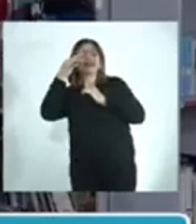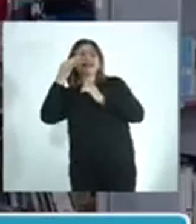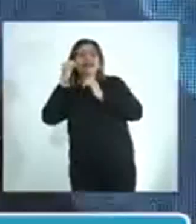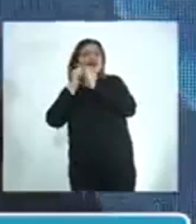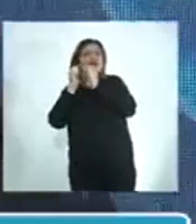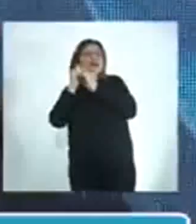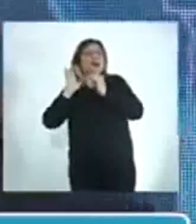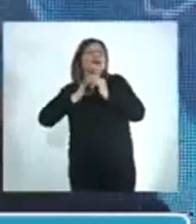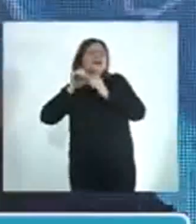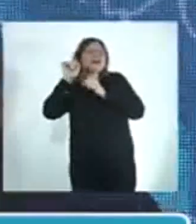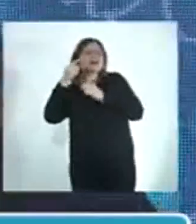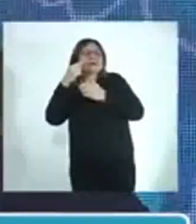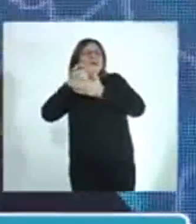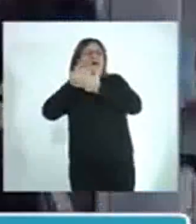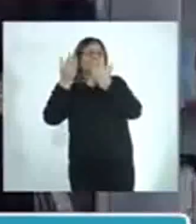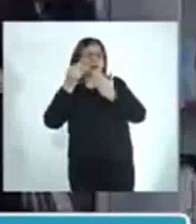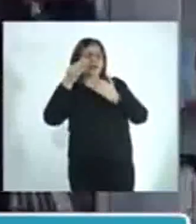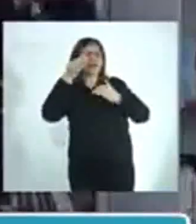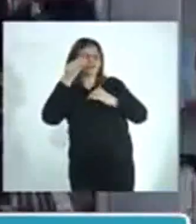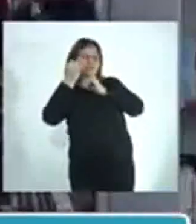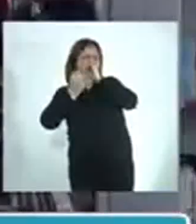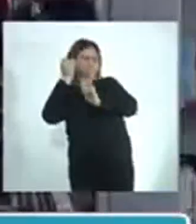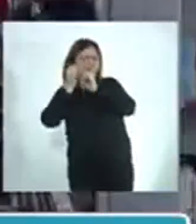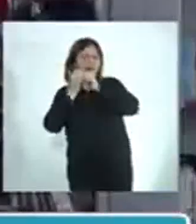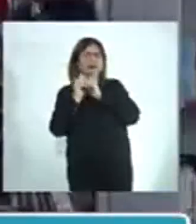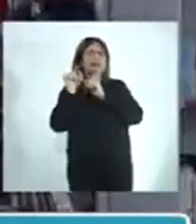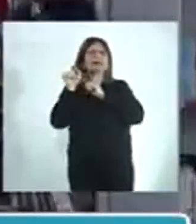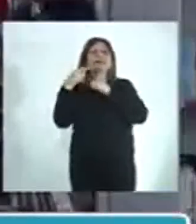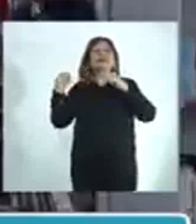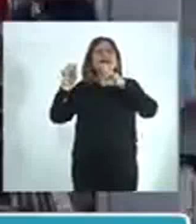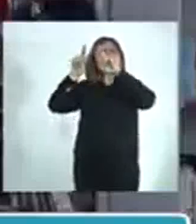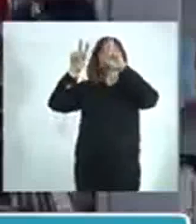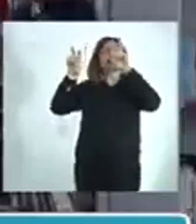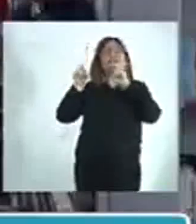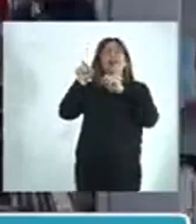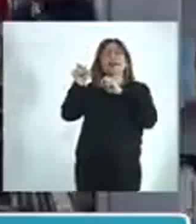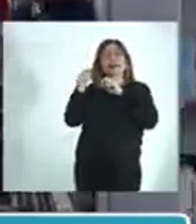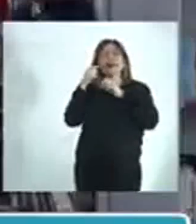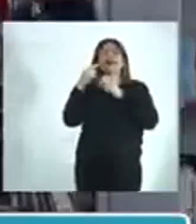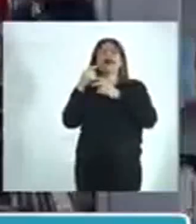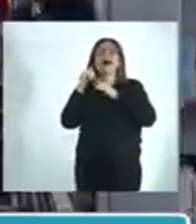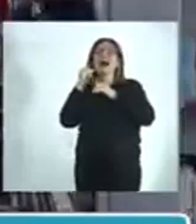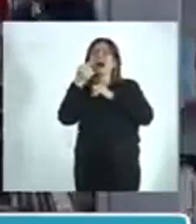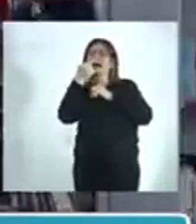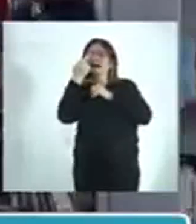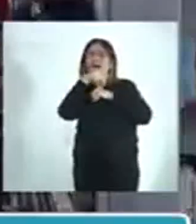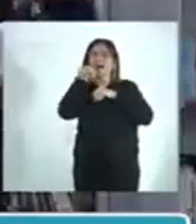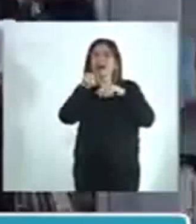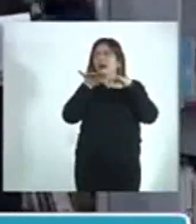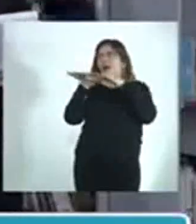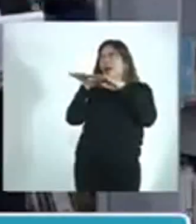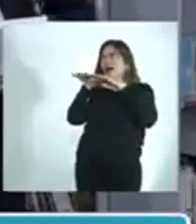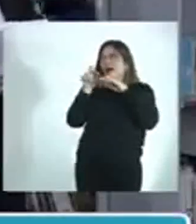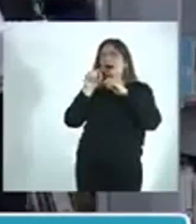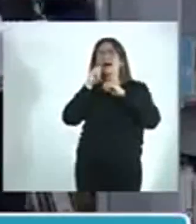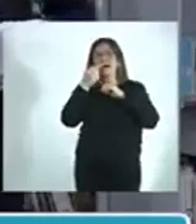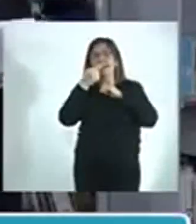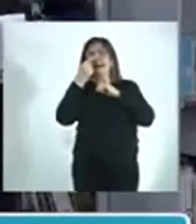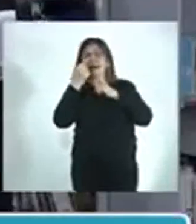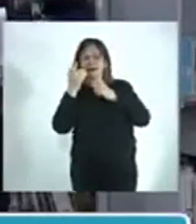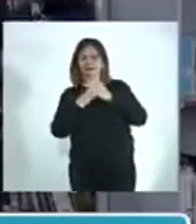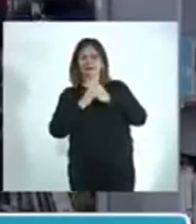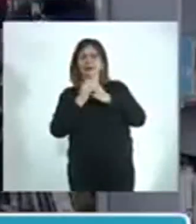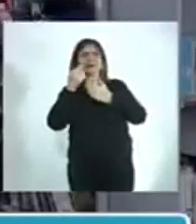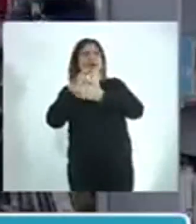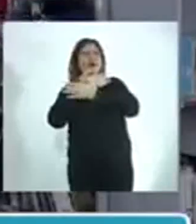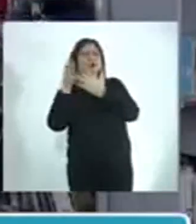compartir con todos ustedes allá. Experiencia que nos va a dejar mucho para hablar. Queremos compartir con todos ustedes